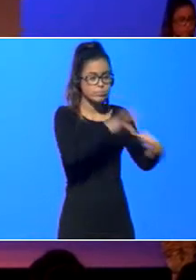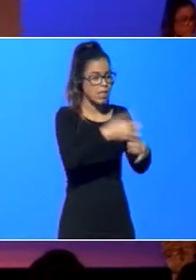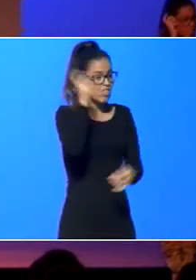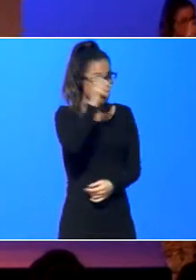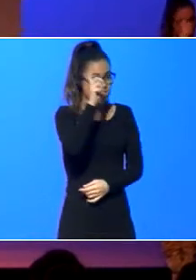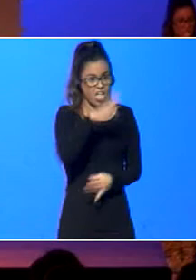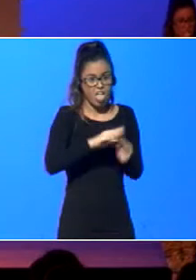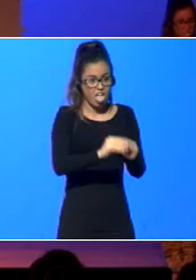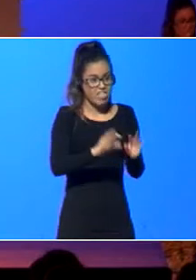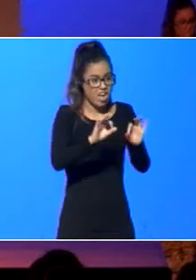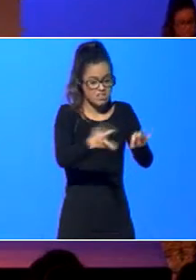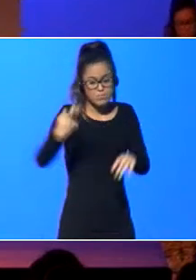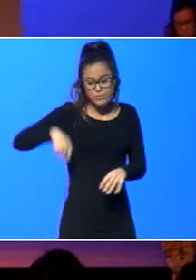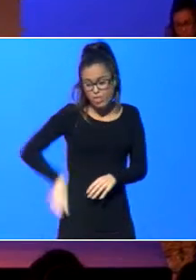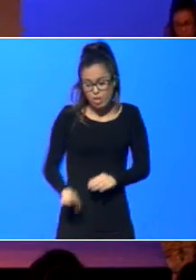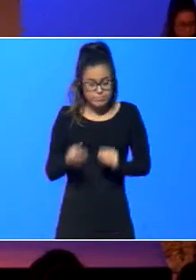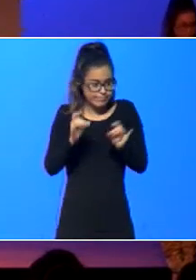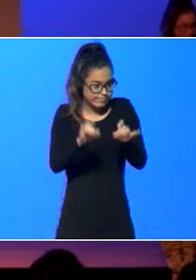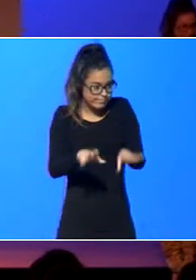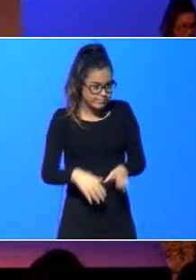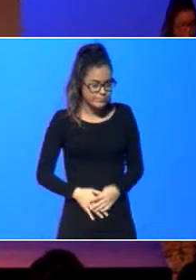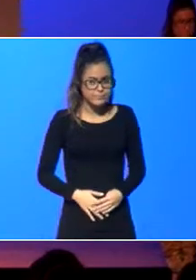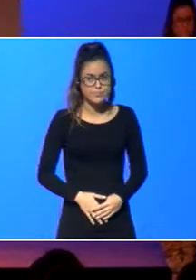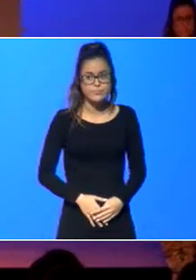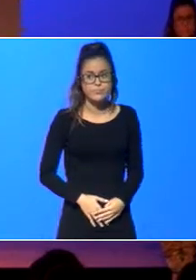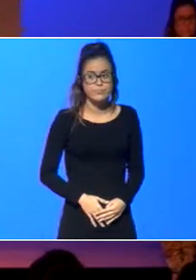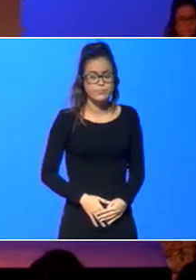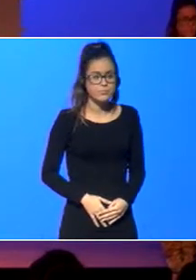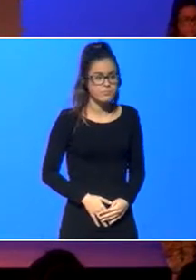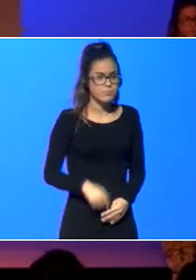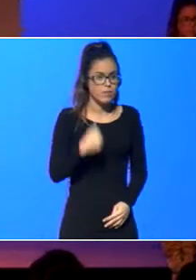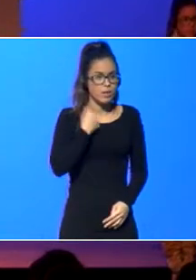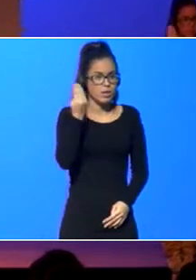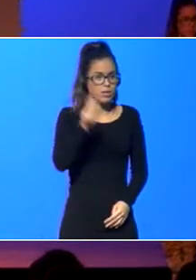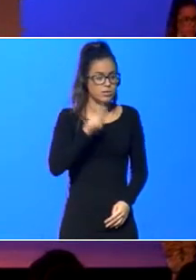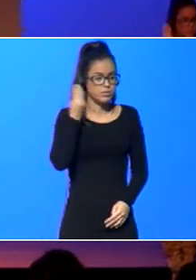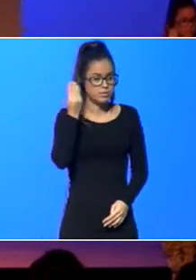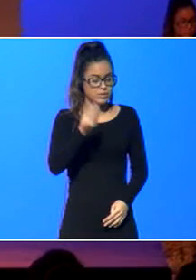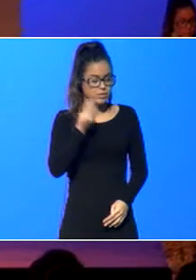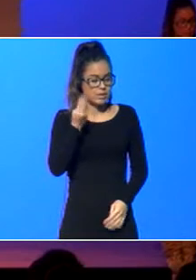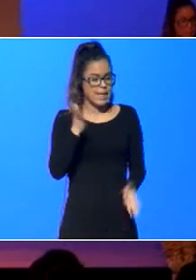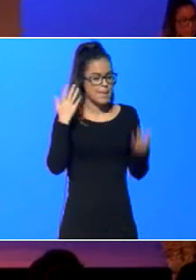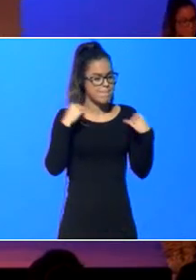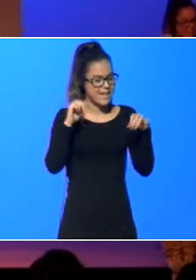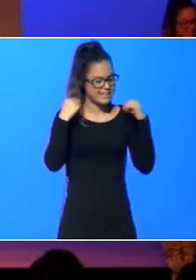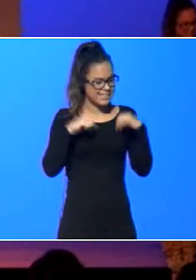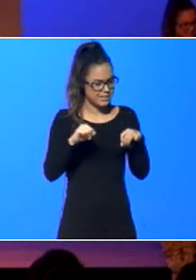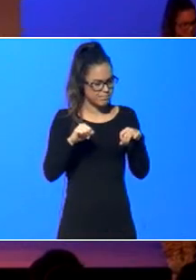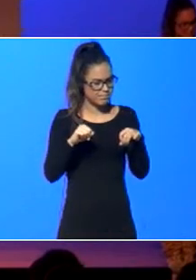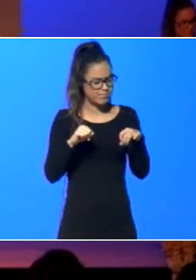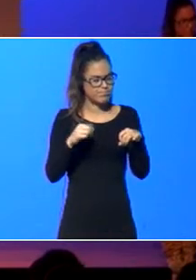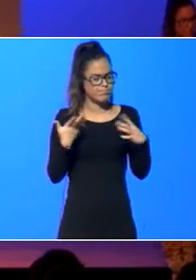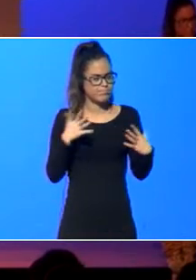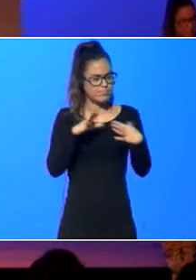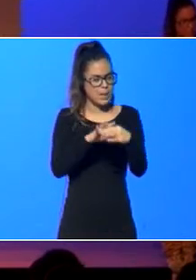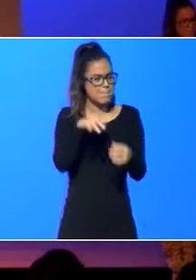hace un profesional. Creo que hay que acompañar externamente las prácticas. La gente que lo intenta, que